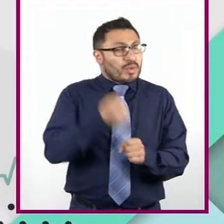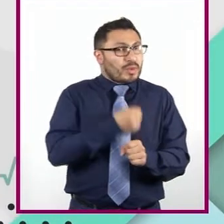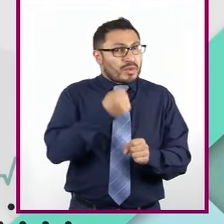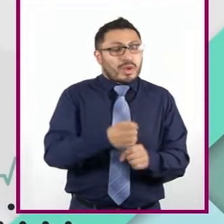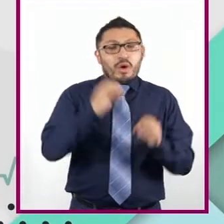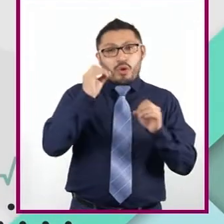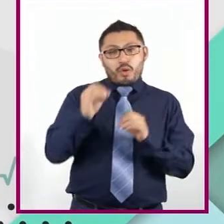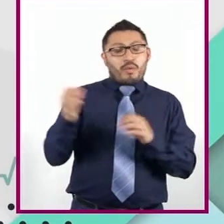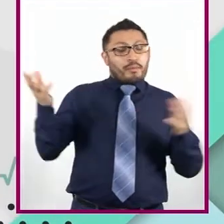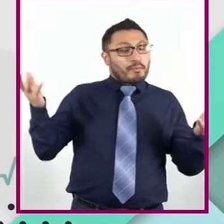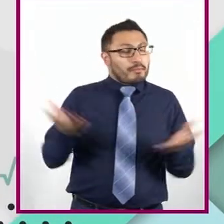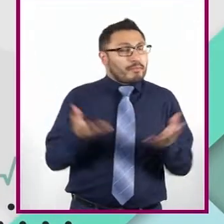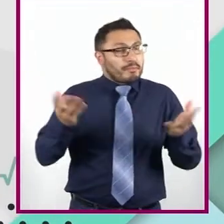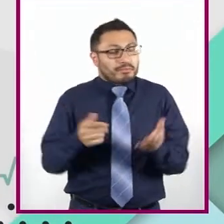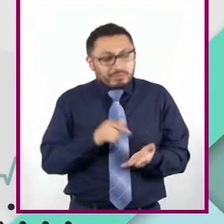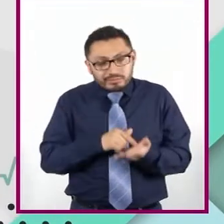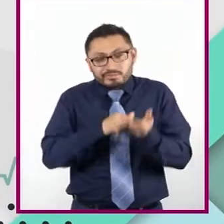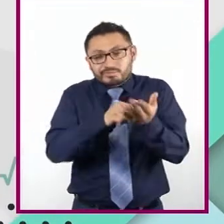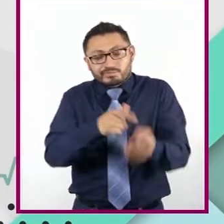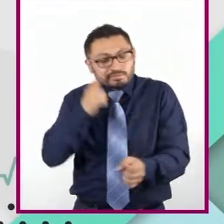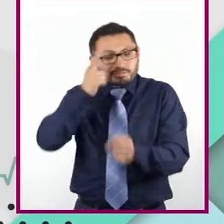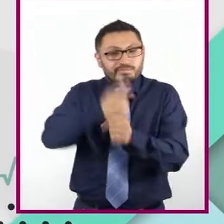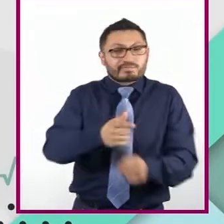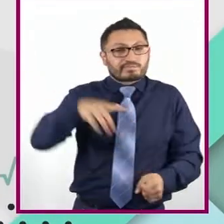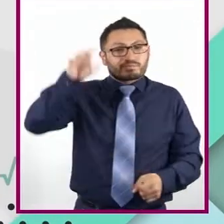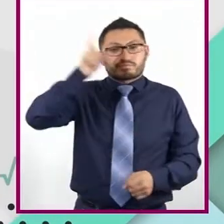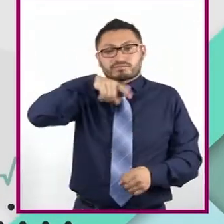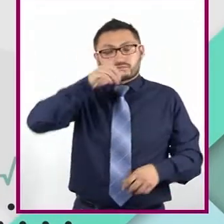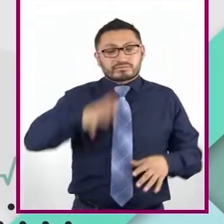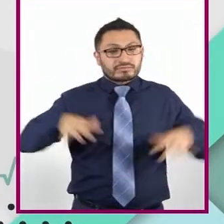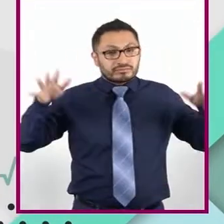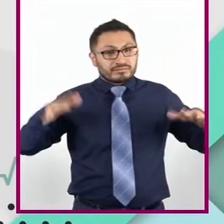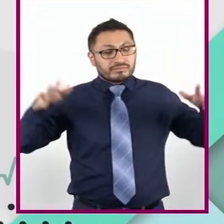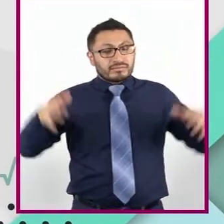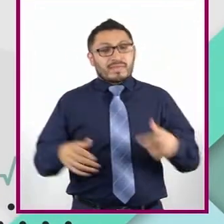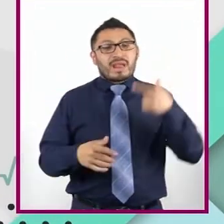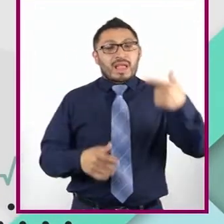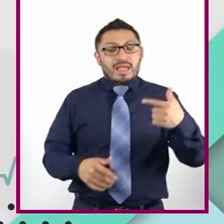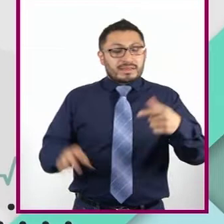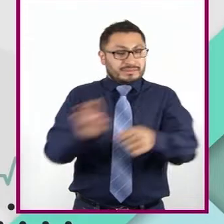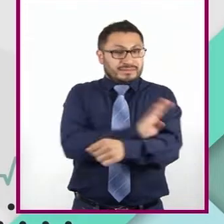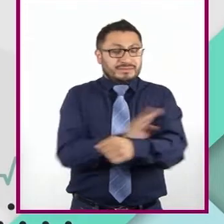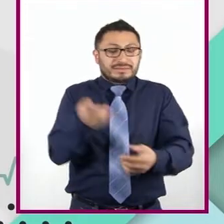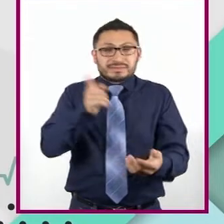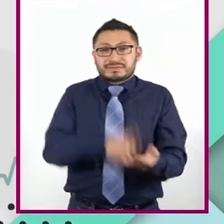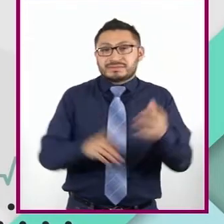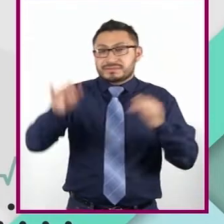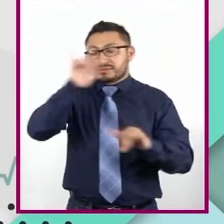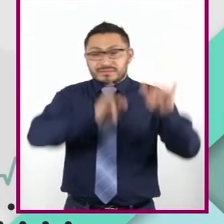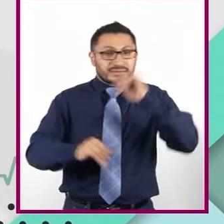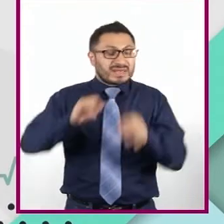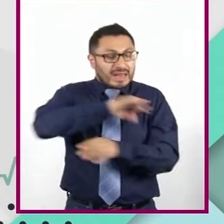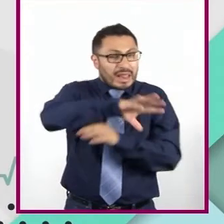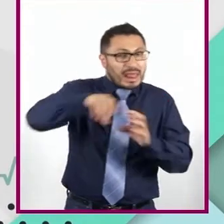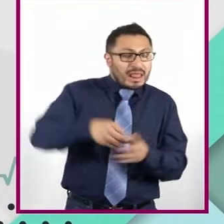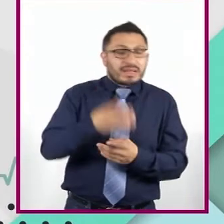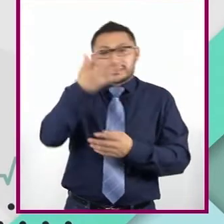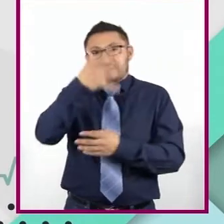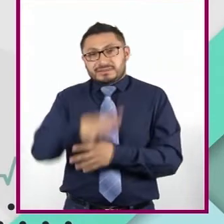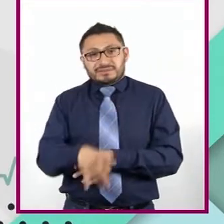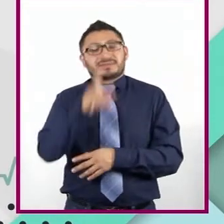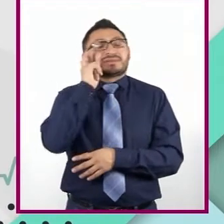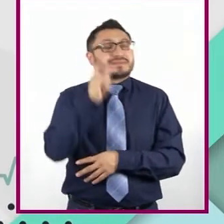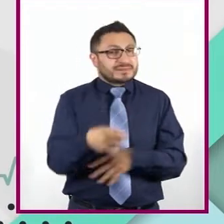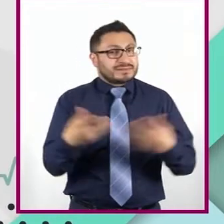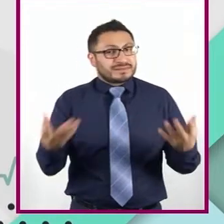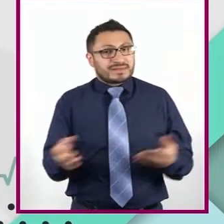o experimental de que caiga águila es 7 eventos favorables en el experimento de un total de 10, esto